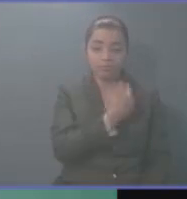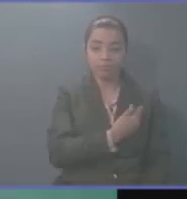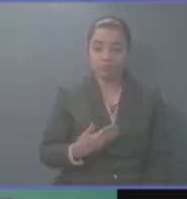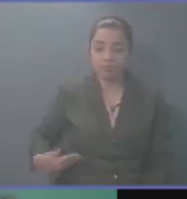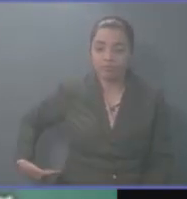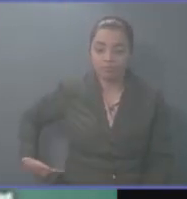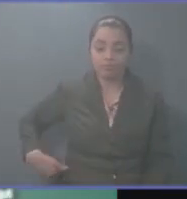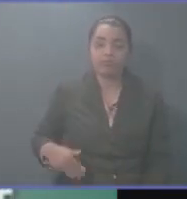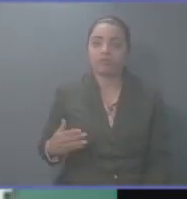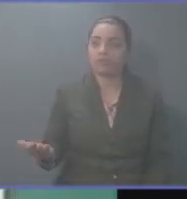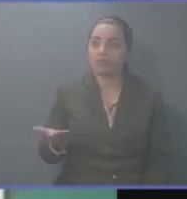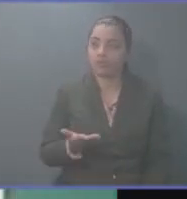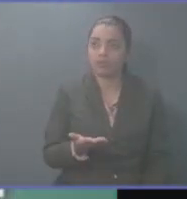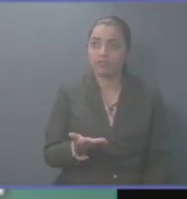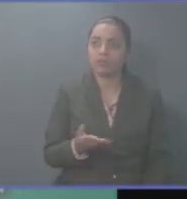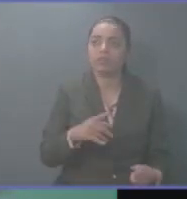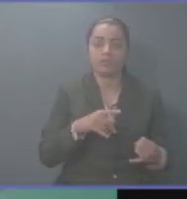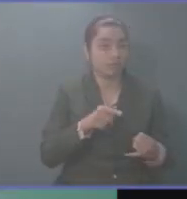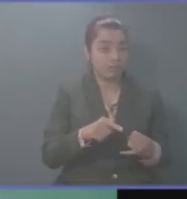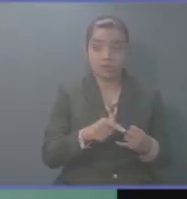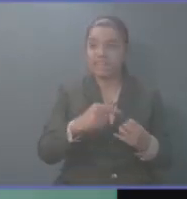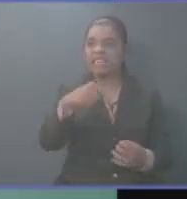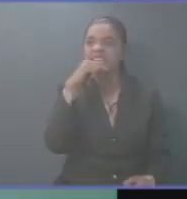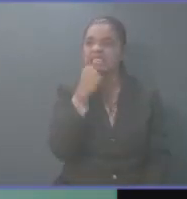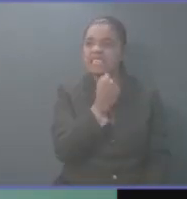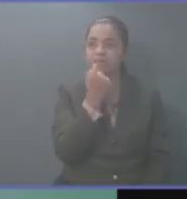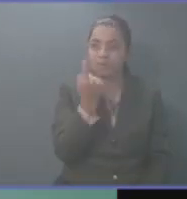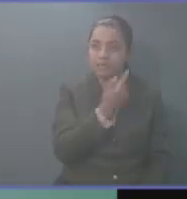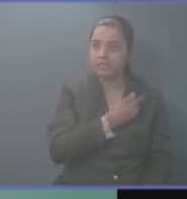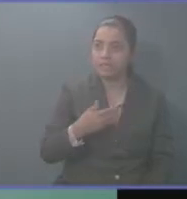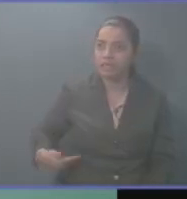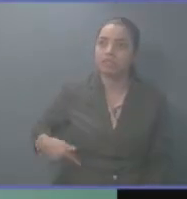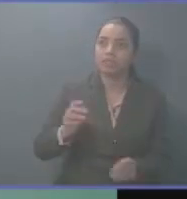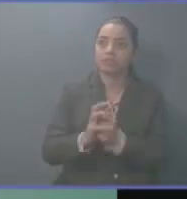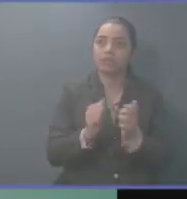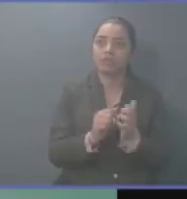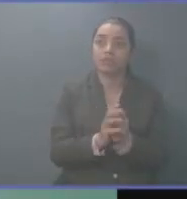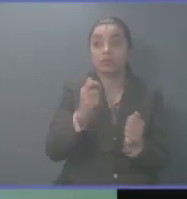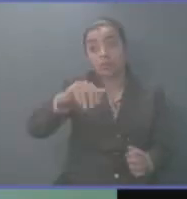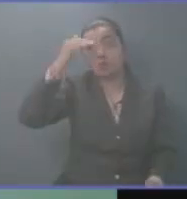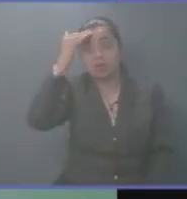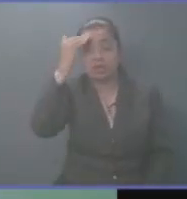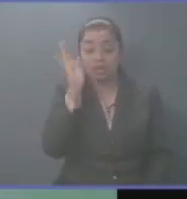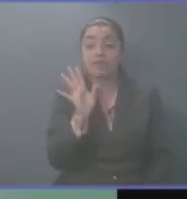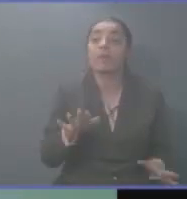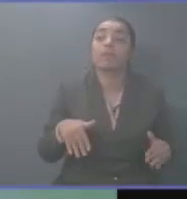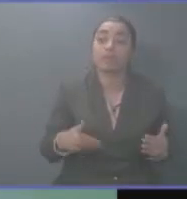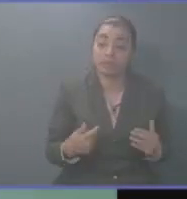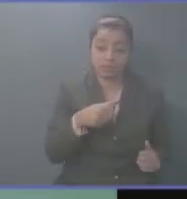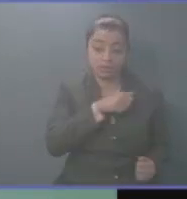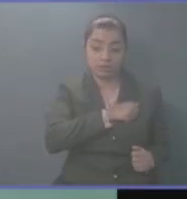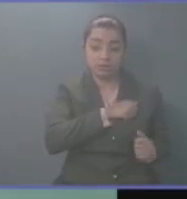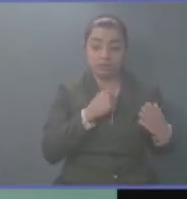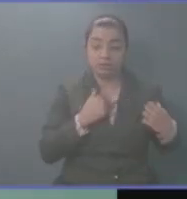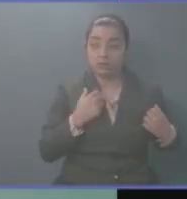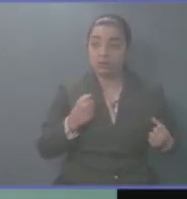no heredan problemas, se supone que los conocen de antemano, por eso se hacen elegir para gobernar con el